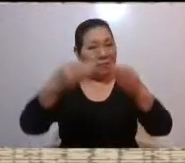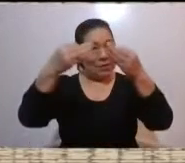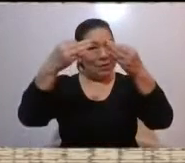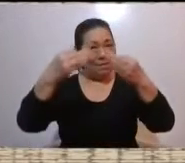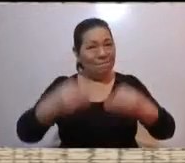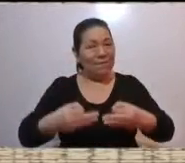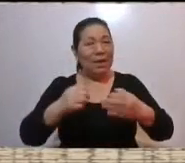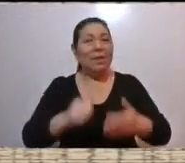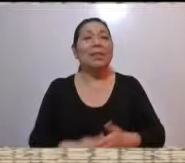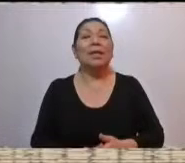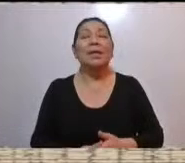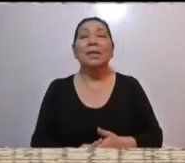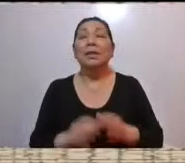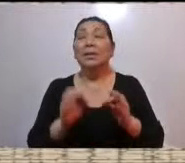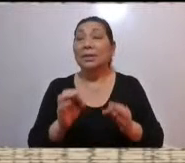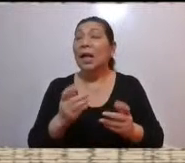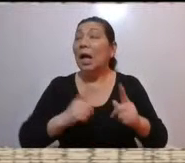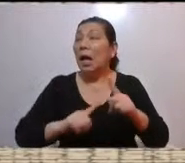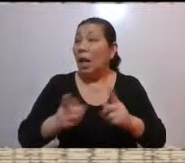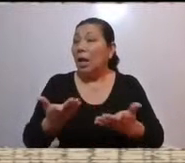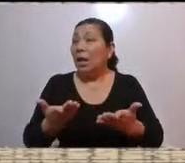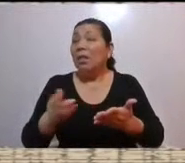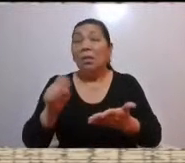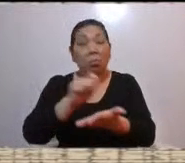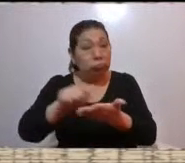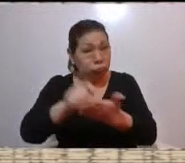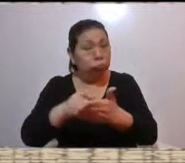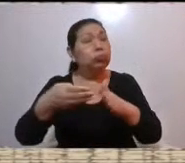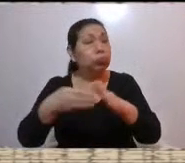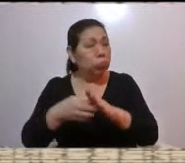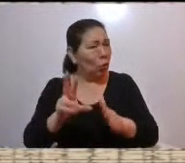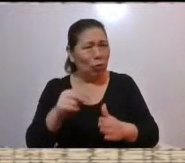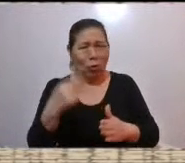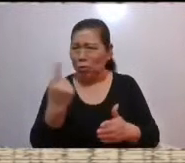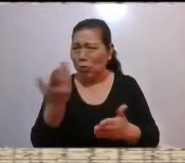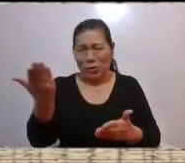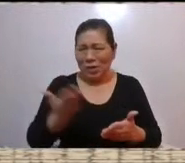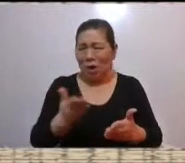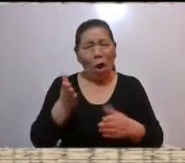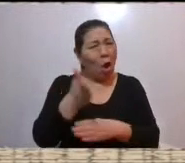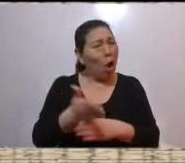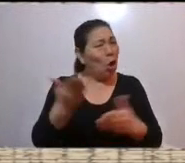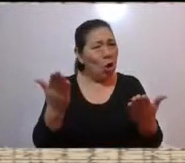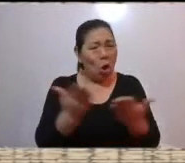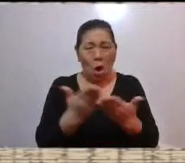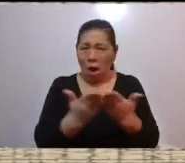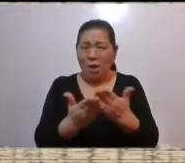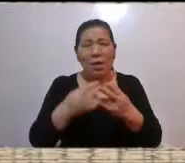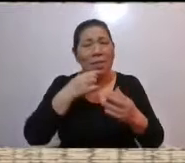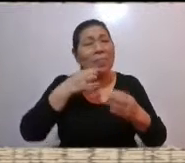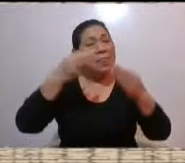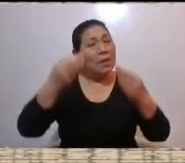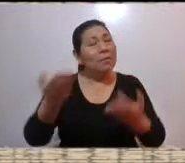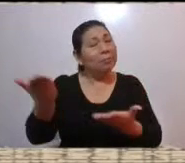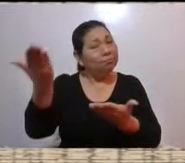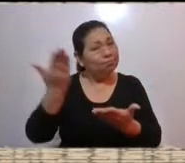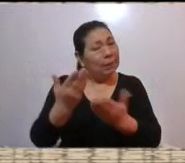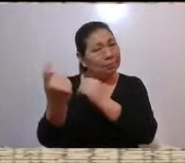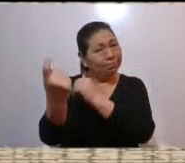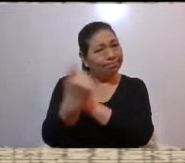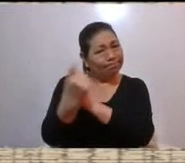que ser real. Si alguien está matriculado, no solamente se trata de ir al colegio, sino de